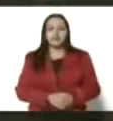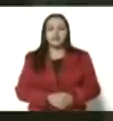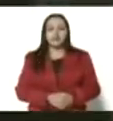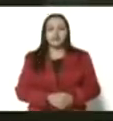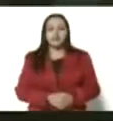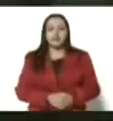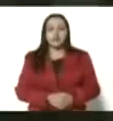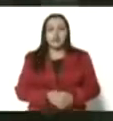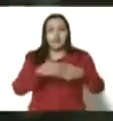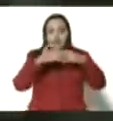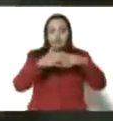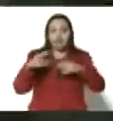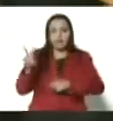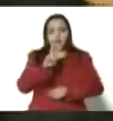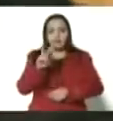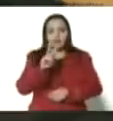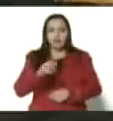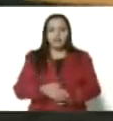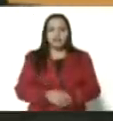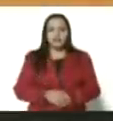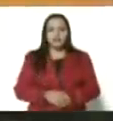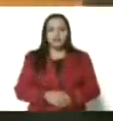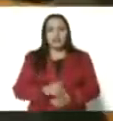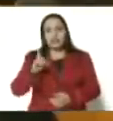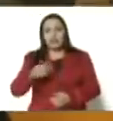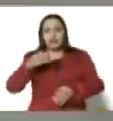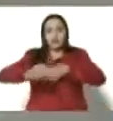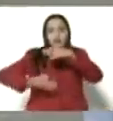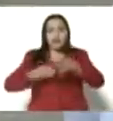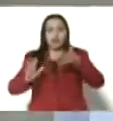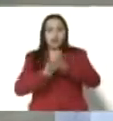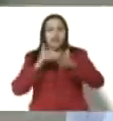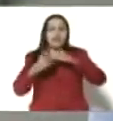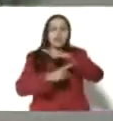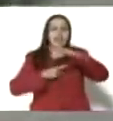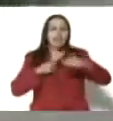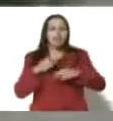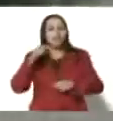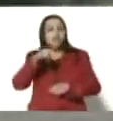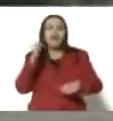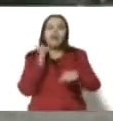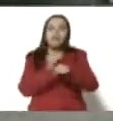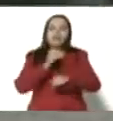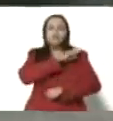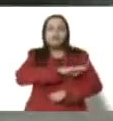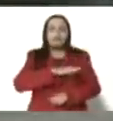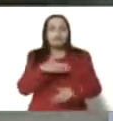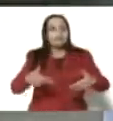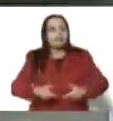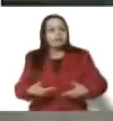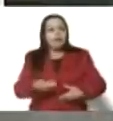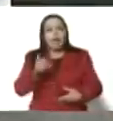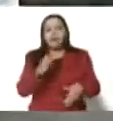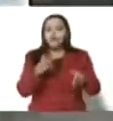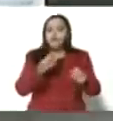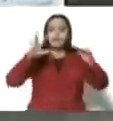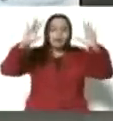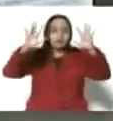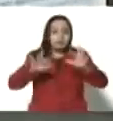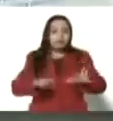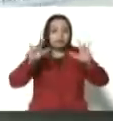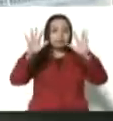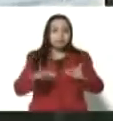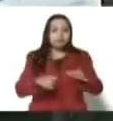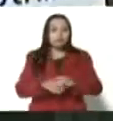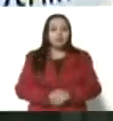Compartían algunos datos con nosotros que tuvieron una ardua misión, puesto que hubo mucha nevada en la